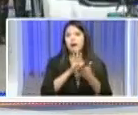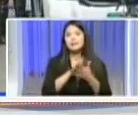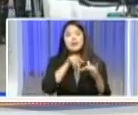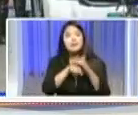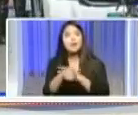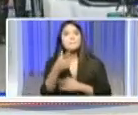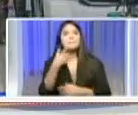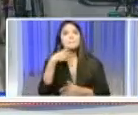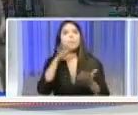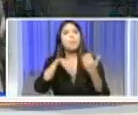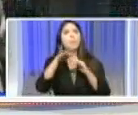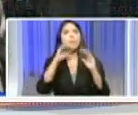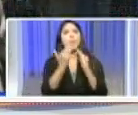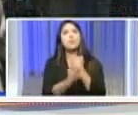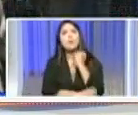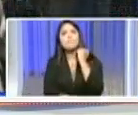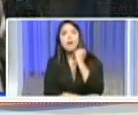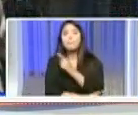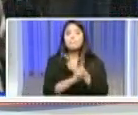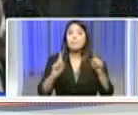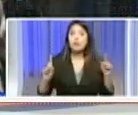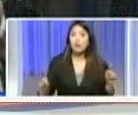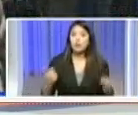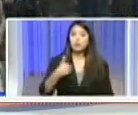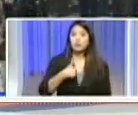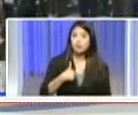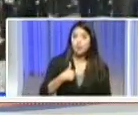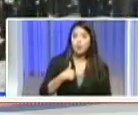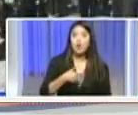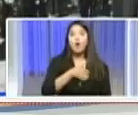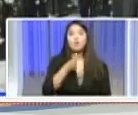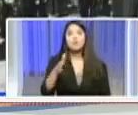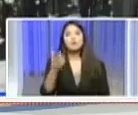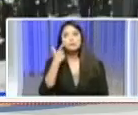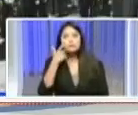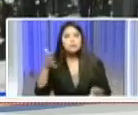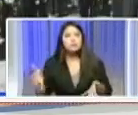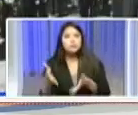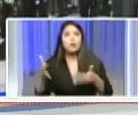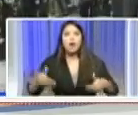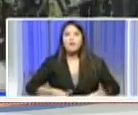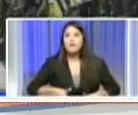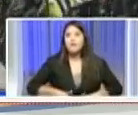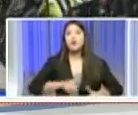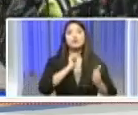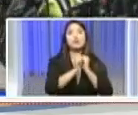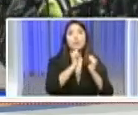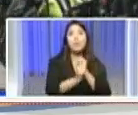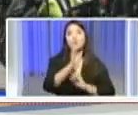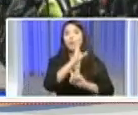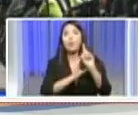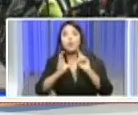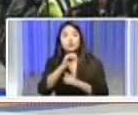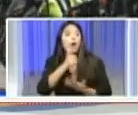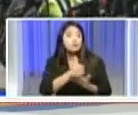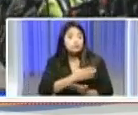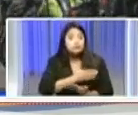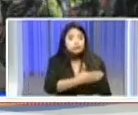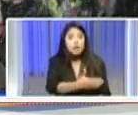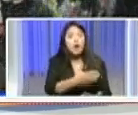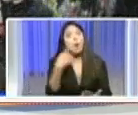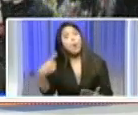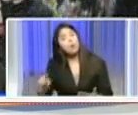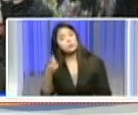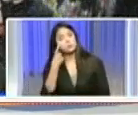mundo. Pero por un lado yo voy activando esfuerzos, deporte, cultura, tendiendo la mano, y por